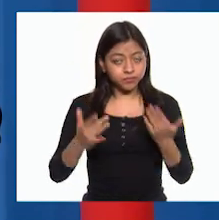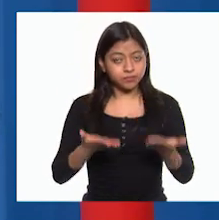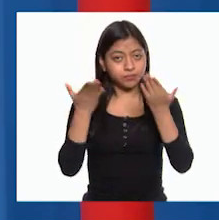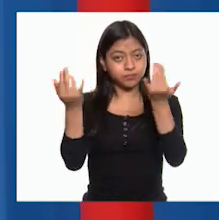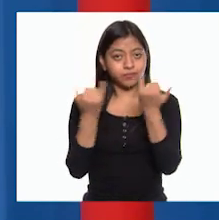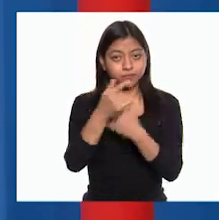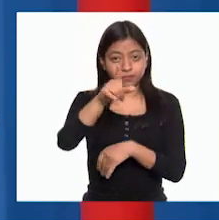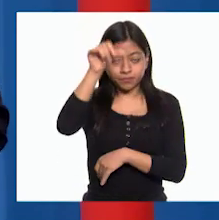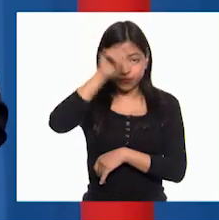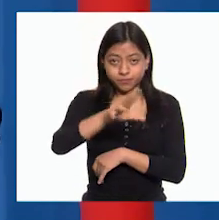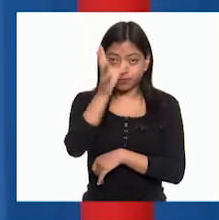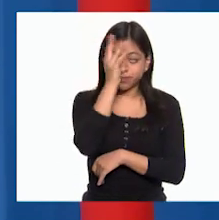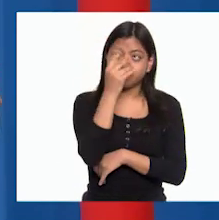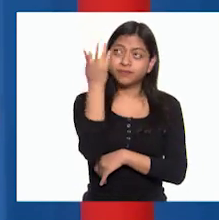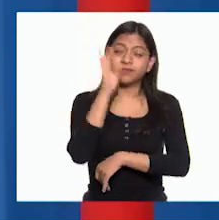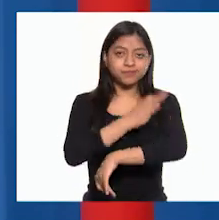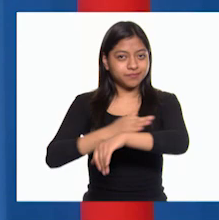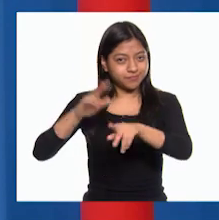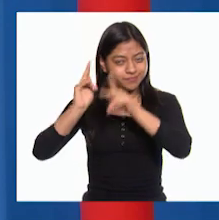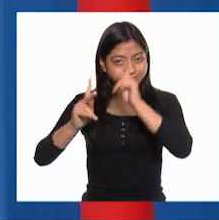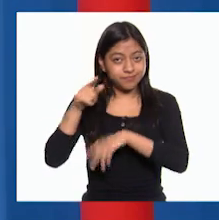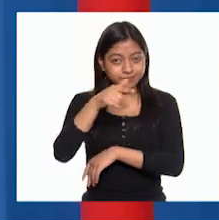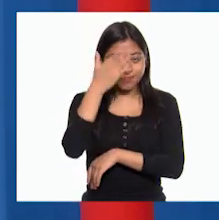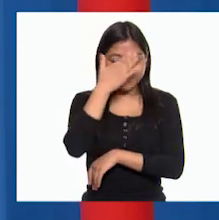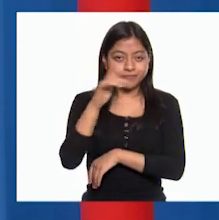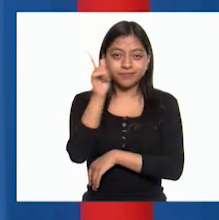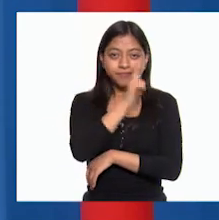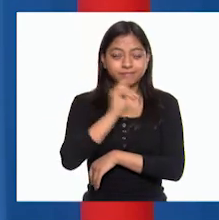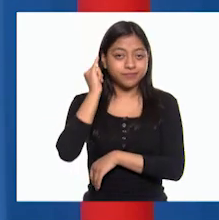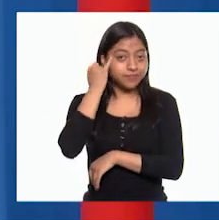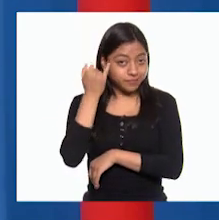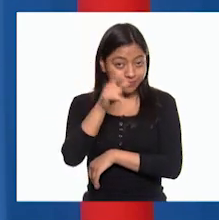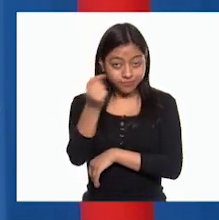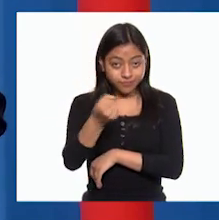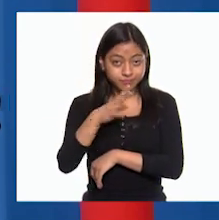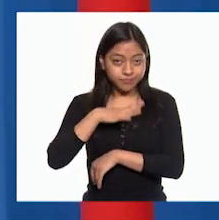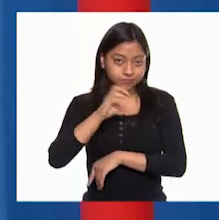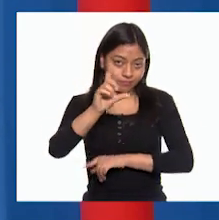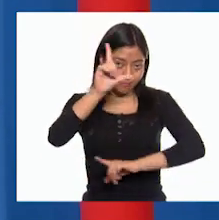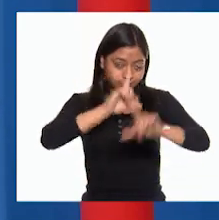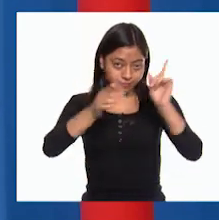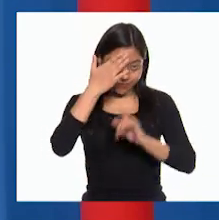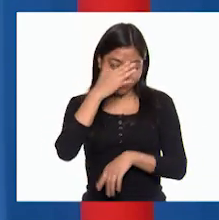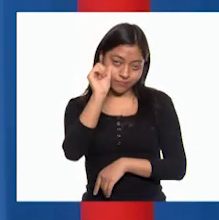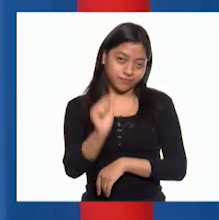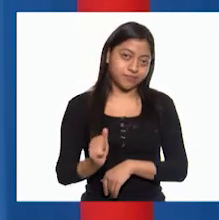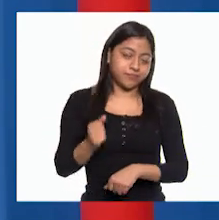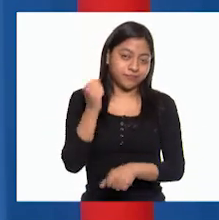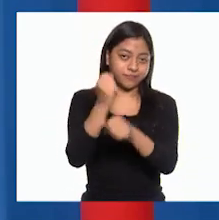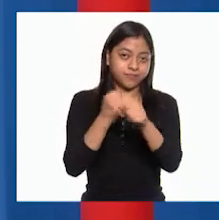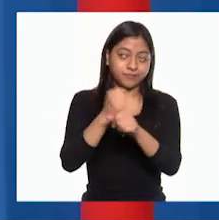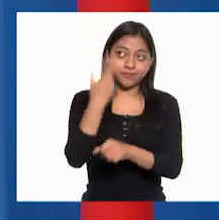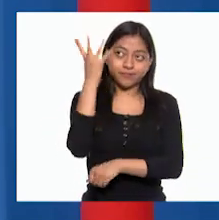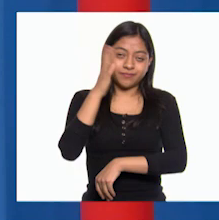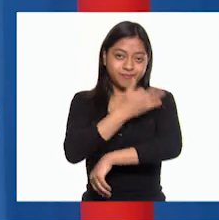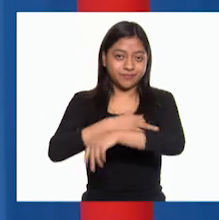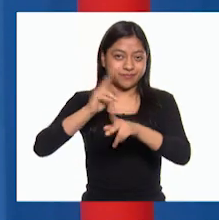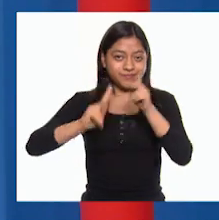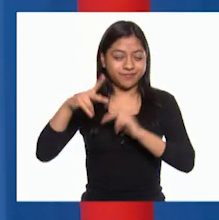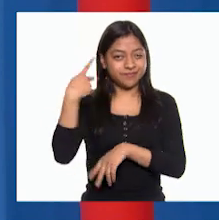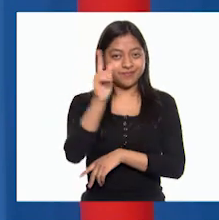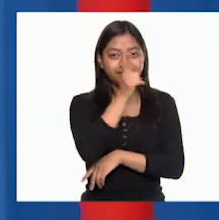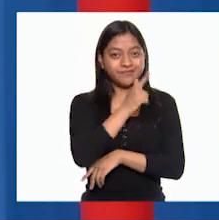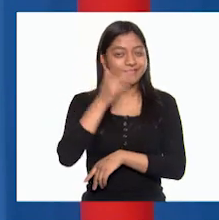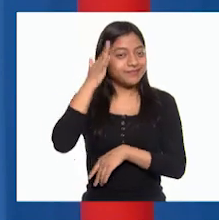el tema de hoy con tu familia. Si tienes la fortuna de hablar una lengua indígena, aprovecha este momento para practicarla y platica con tu familia en tu lengua